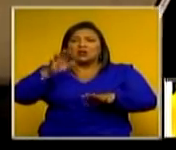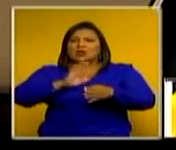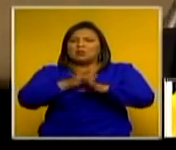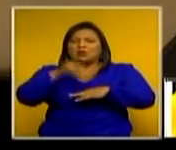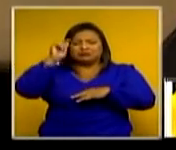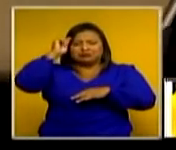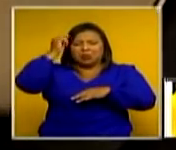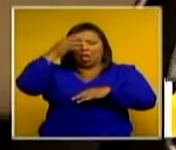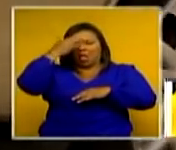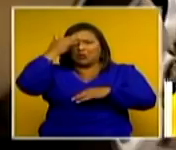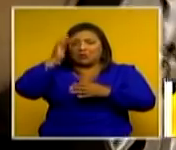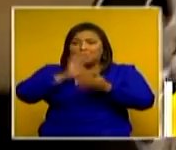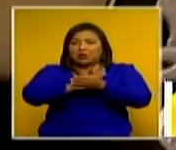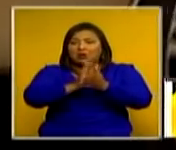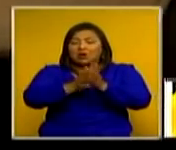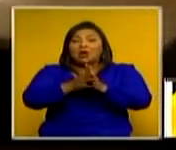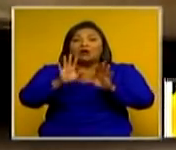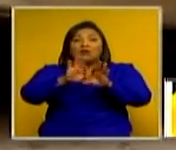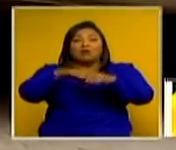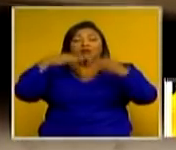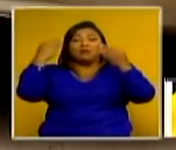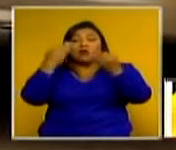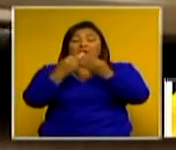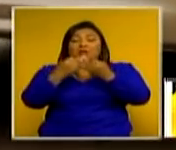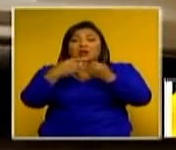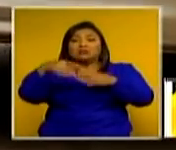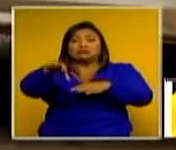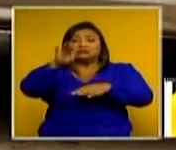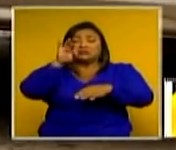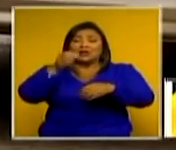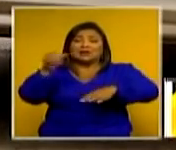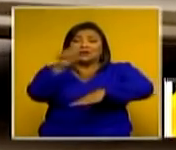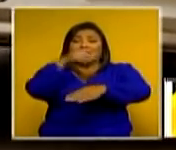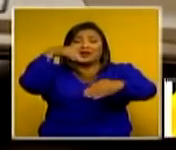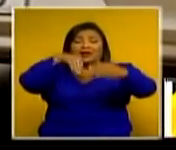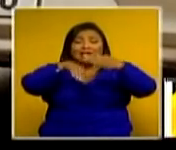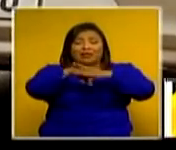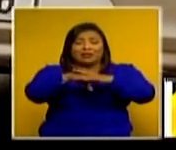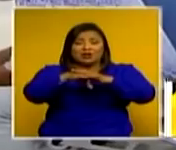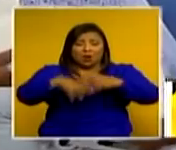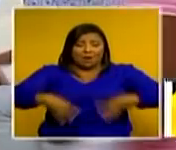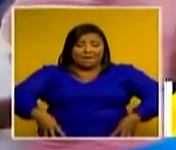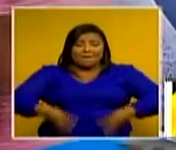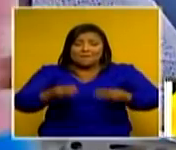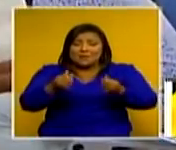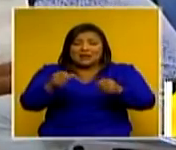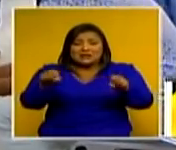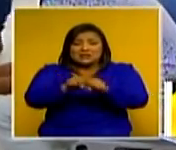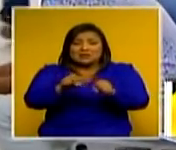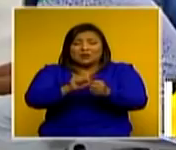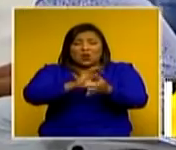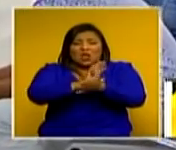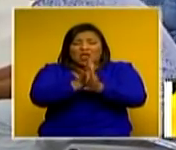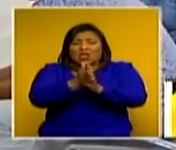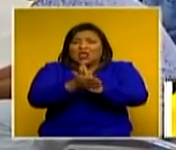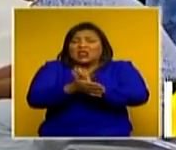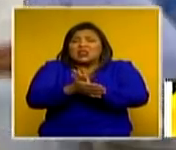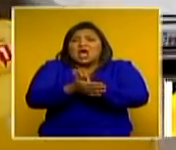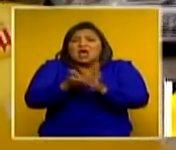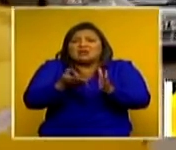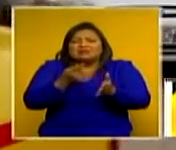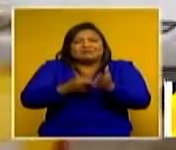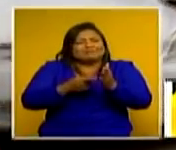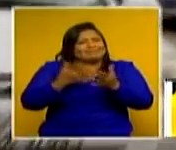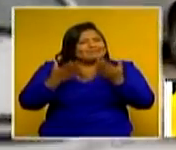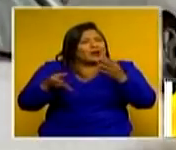sus familiares lo encontraron dormido en el interior del vehículo sin zapatos sin dinero y sin documentos personales él sostiene que